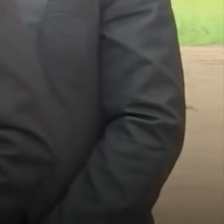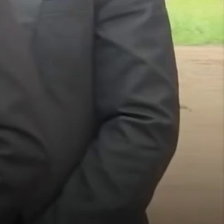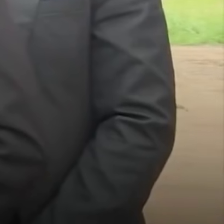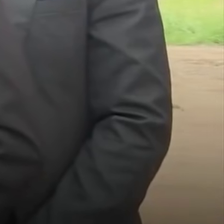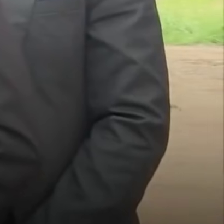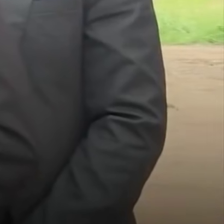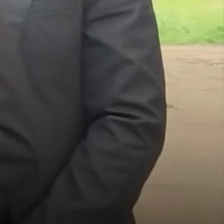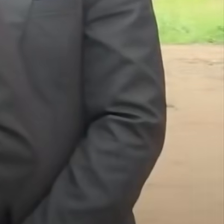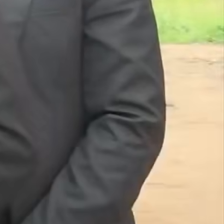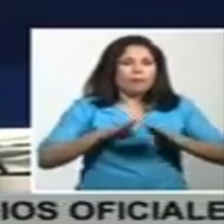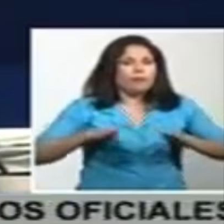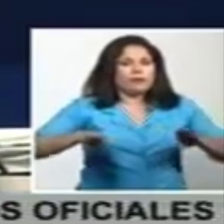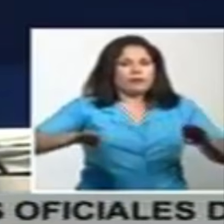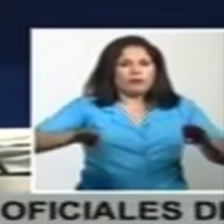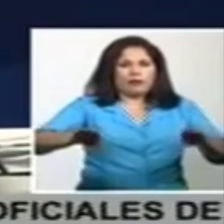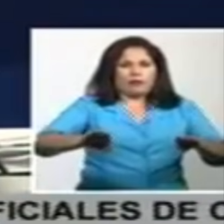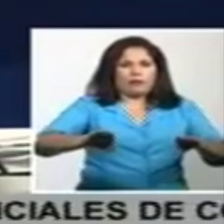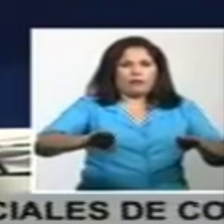las mesas redondas